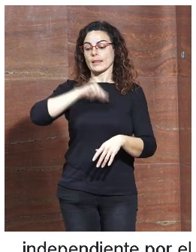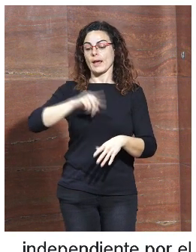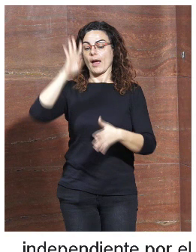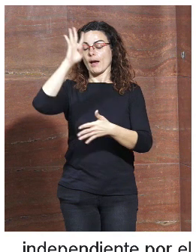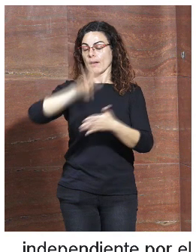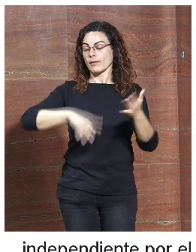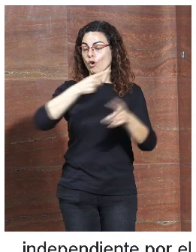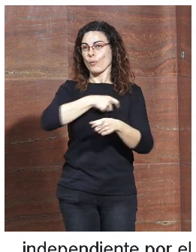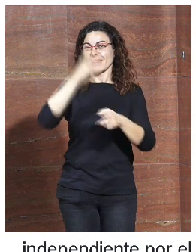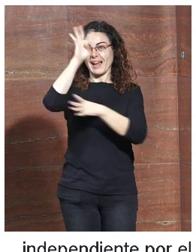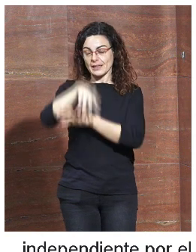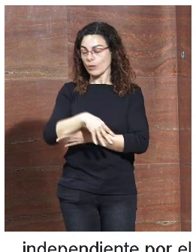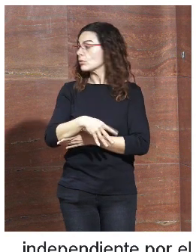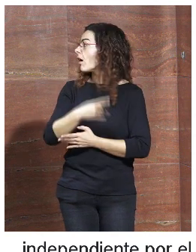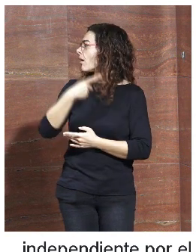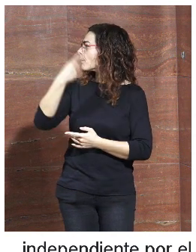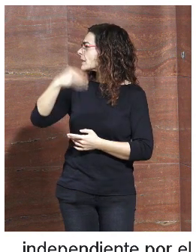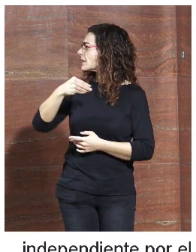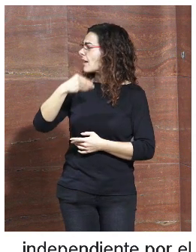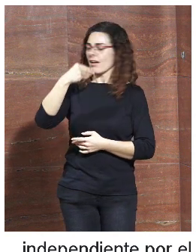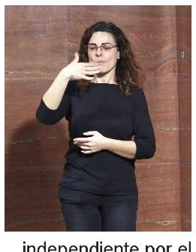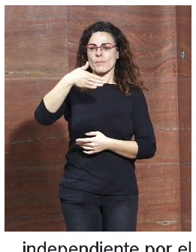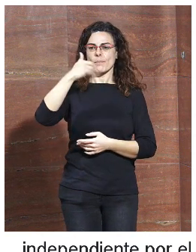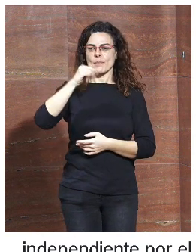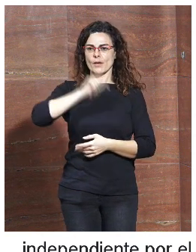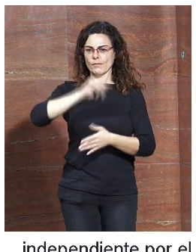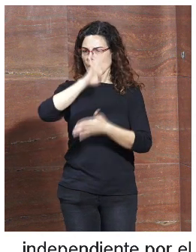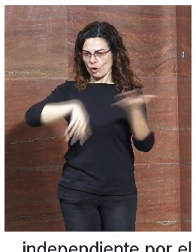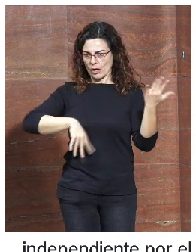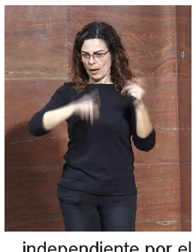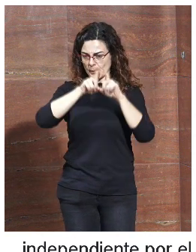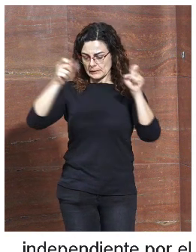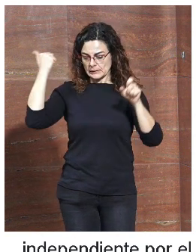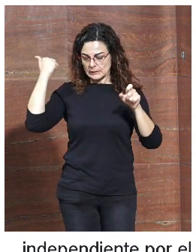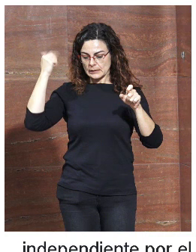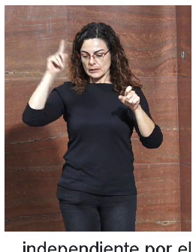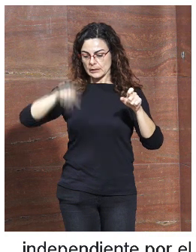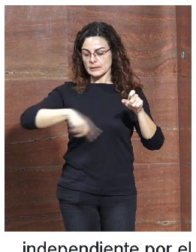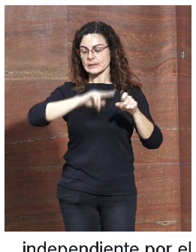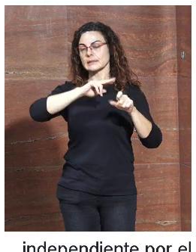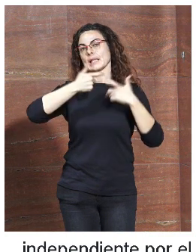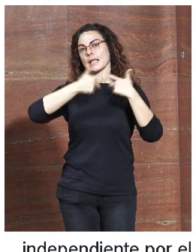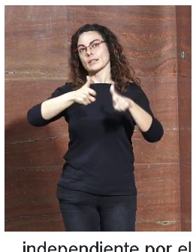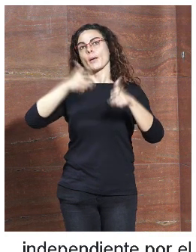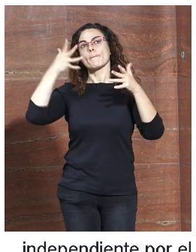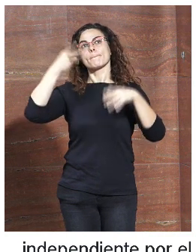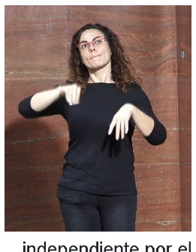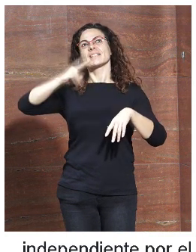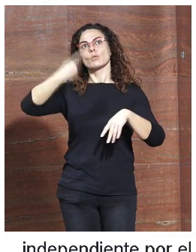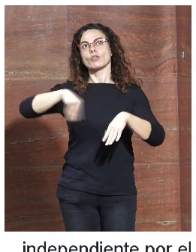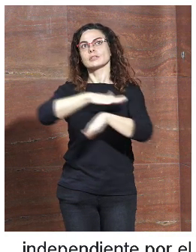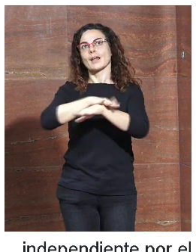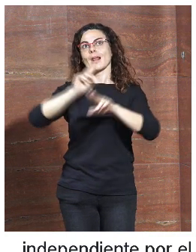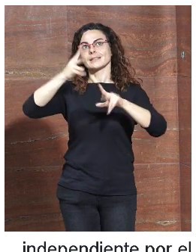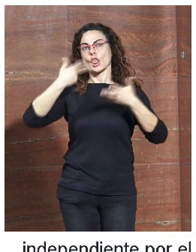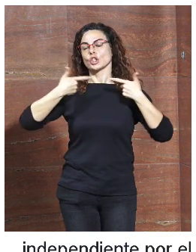Fundació Víctor Grifols y Lucas. Desde 2018 es consejera permanente de Estado, sección séptima. Entre sus libros